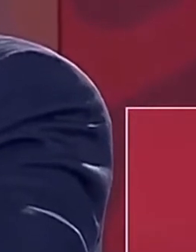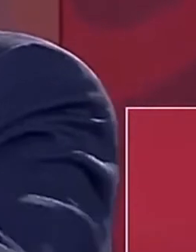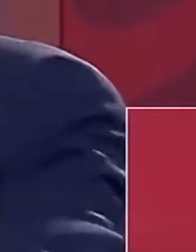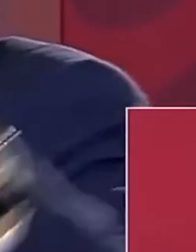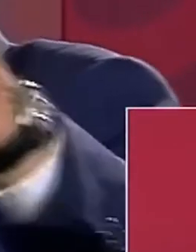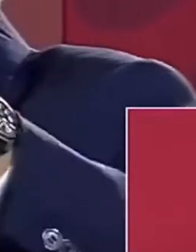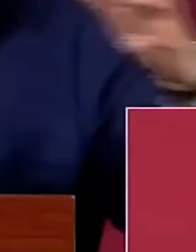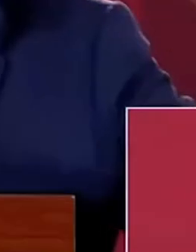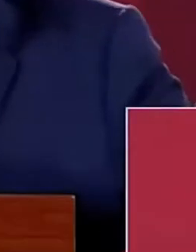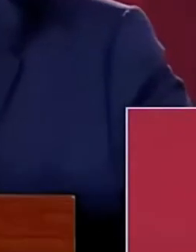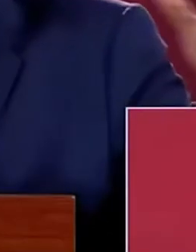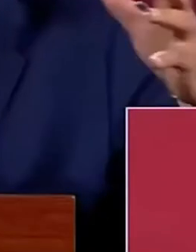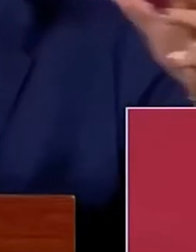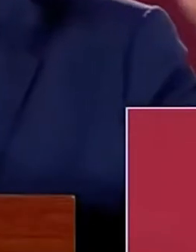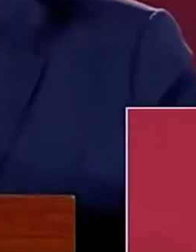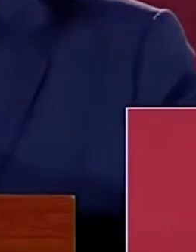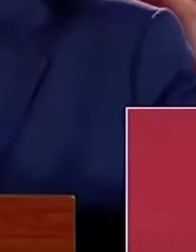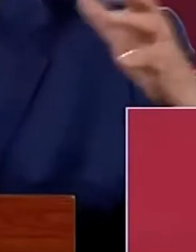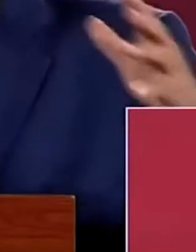pero sí quieren